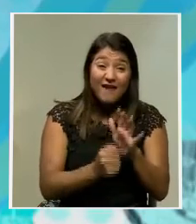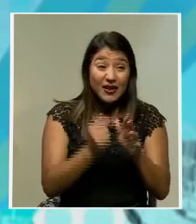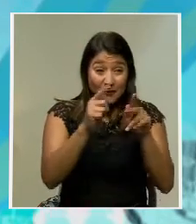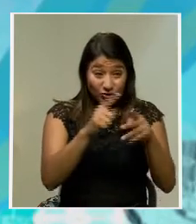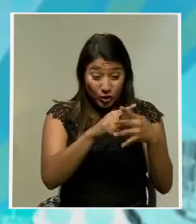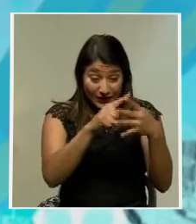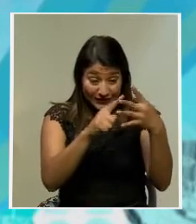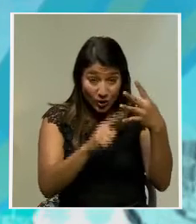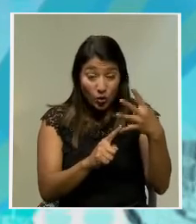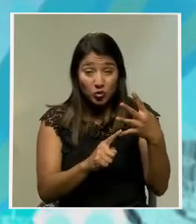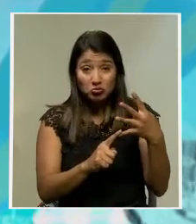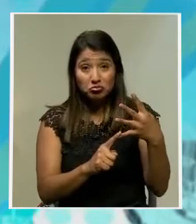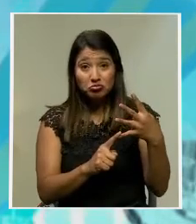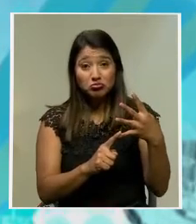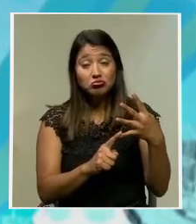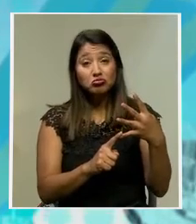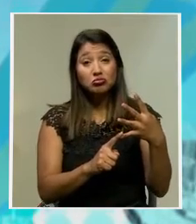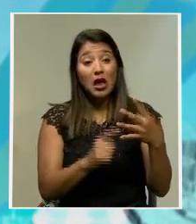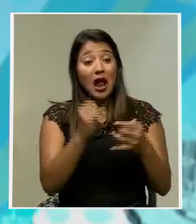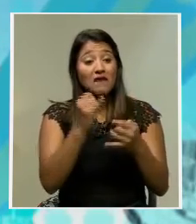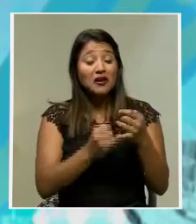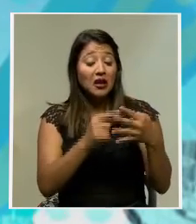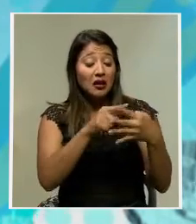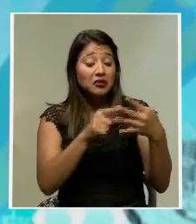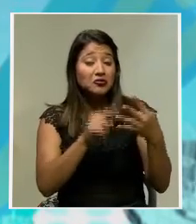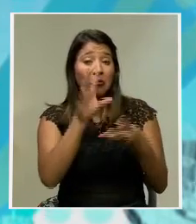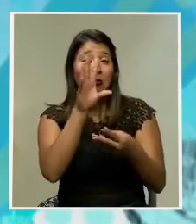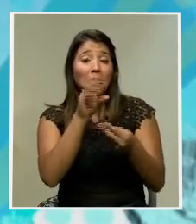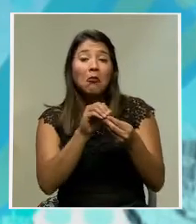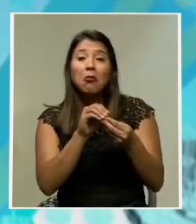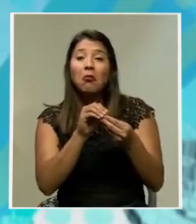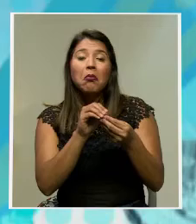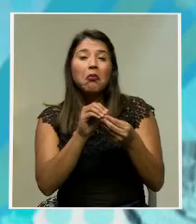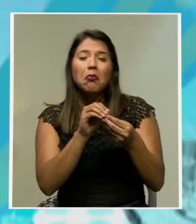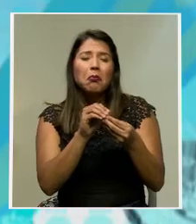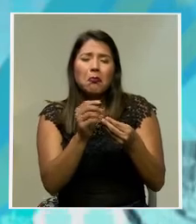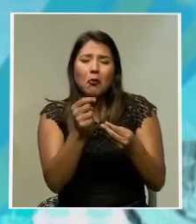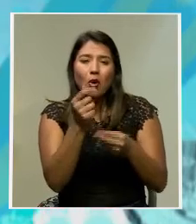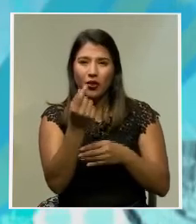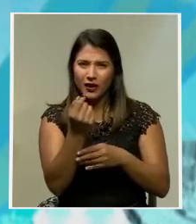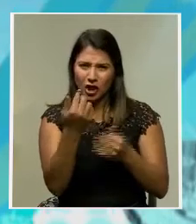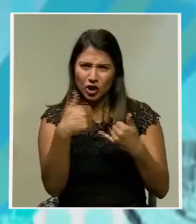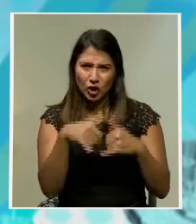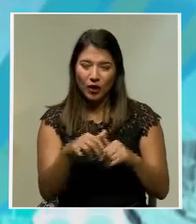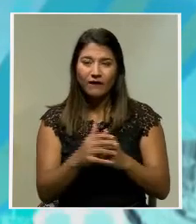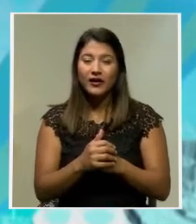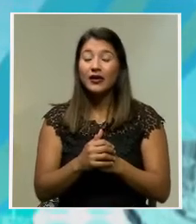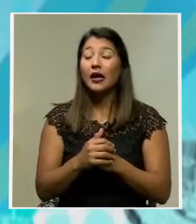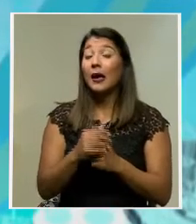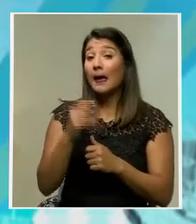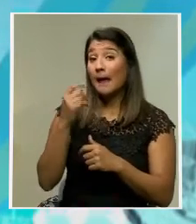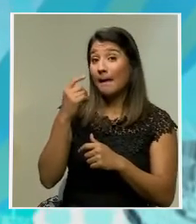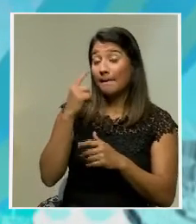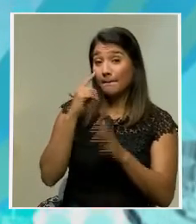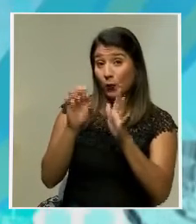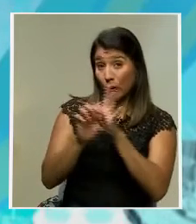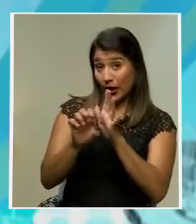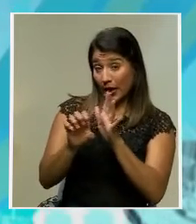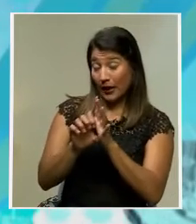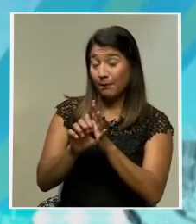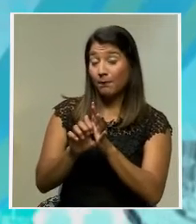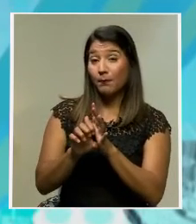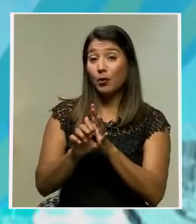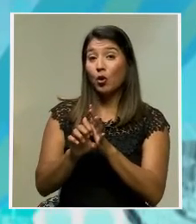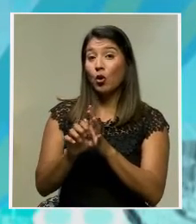varias pensiones tenía un ingreso muy bajo. De hecho, el caso que utilizamos